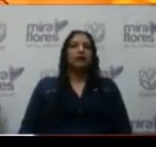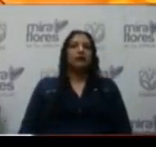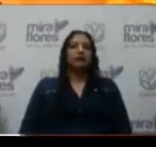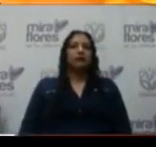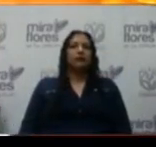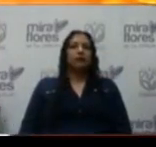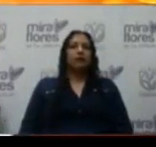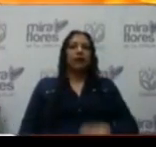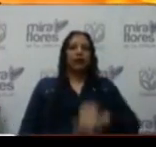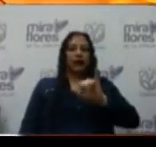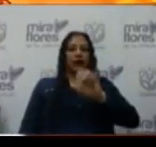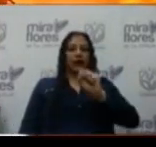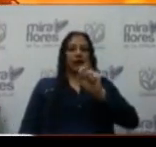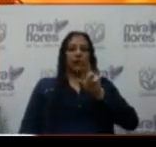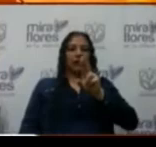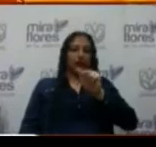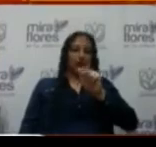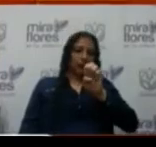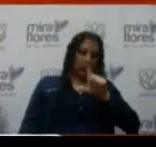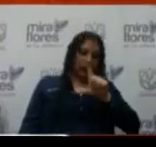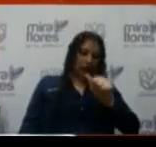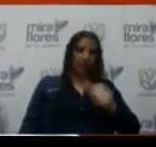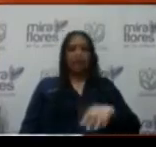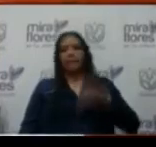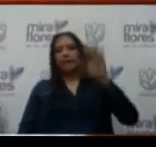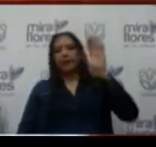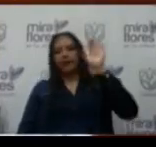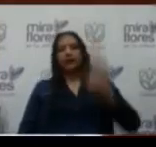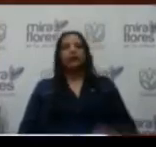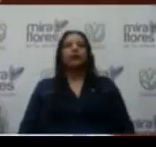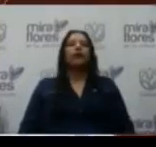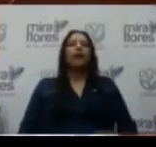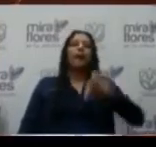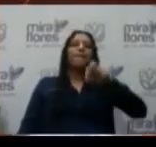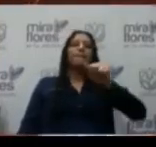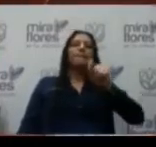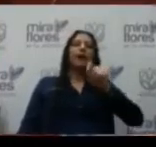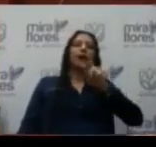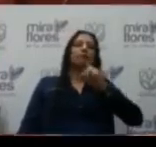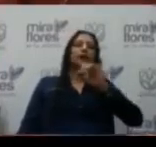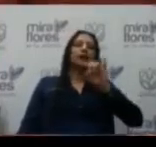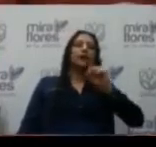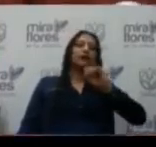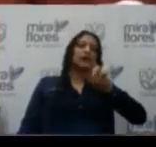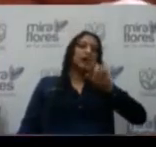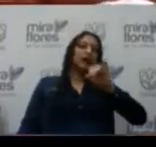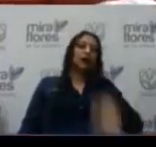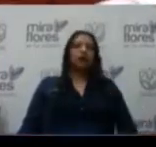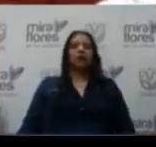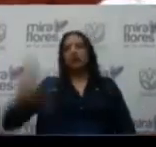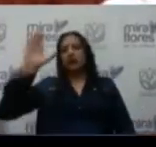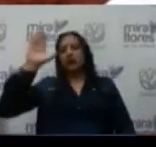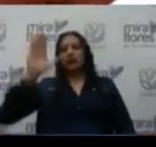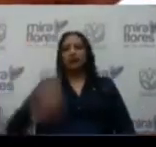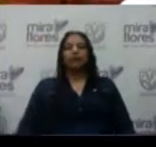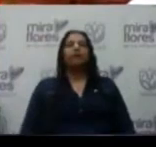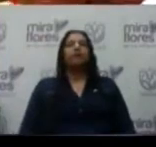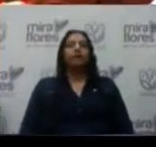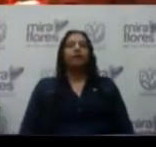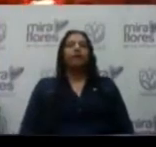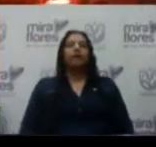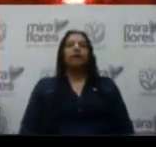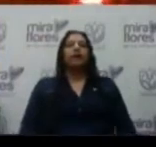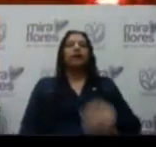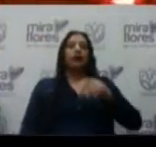Señor Israel Orlando Acuña Huoncoquis. Presente. Señora Patricia María del Río Jiménez de Olavide. Presente.